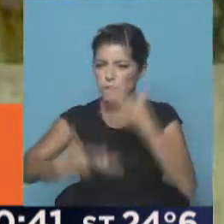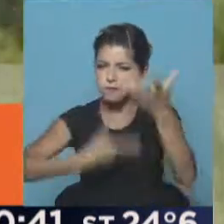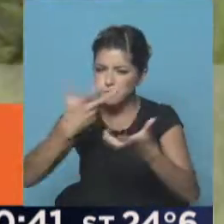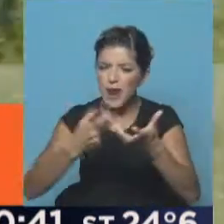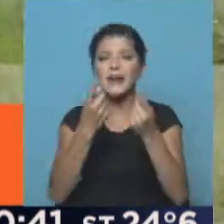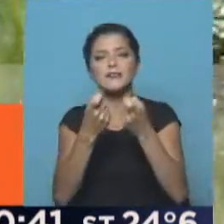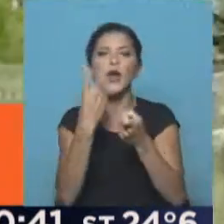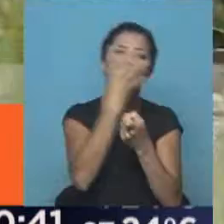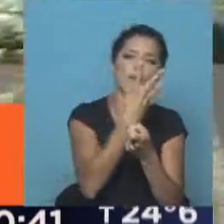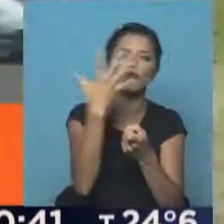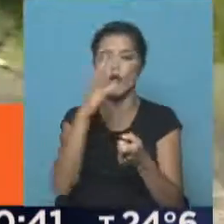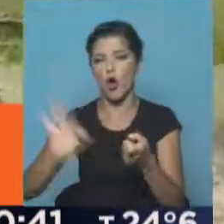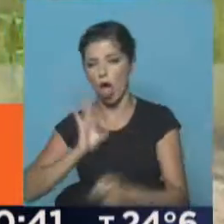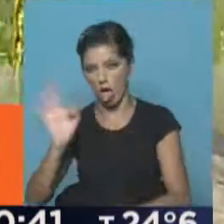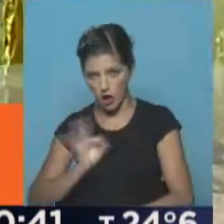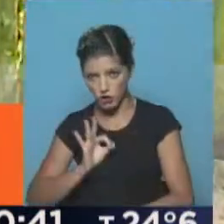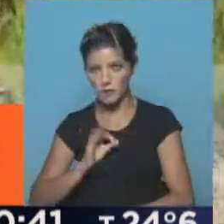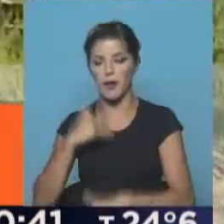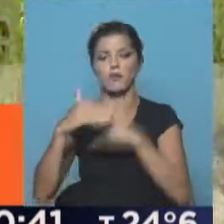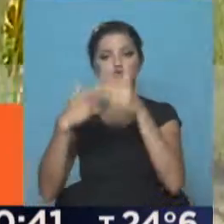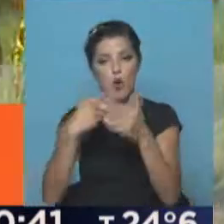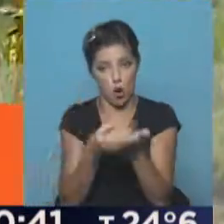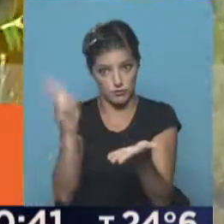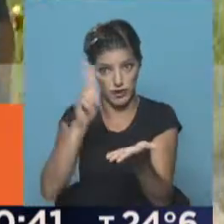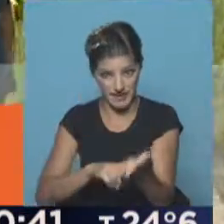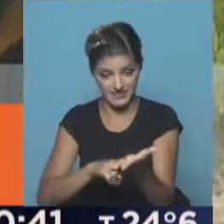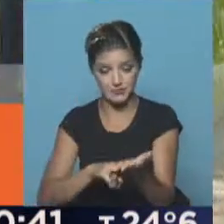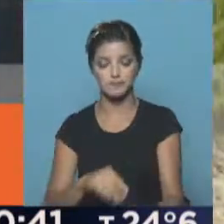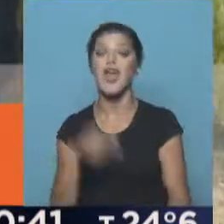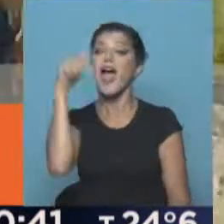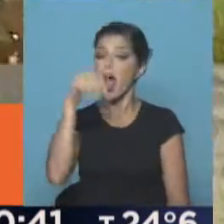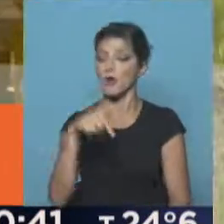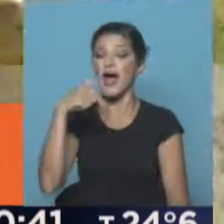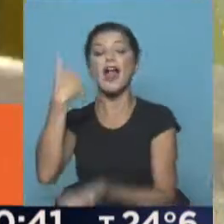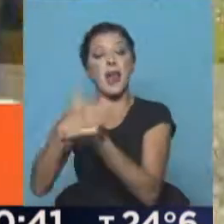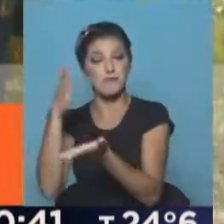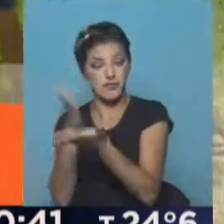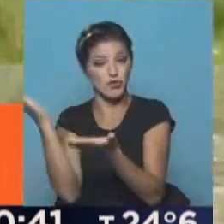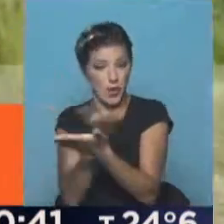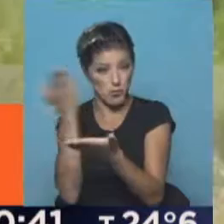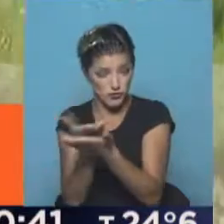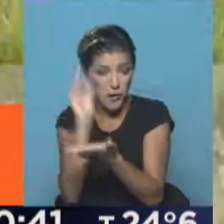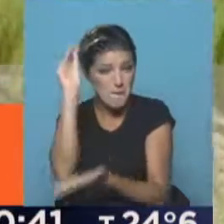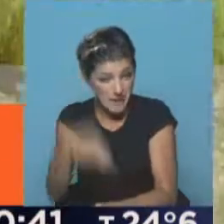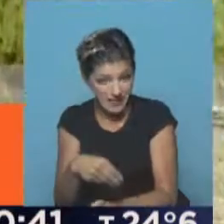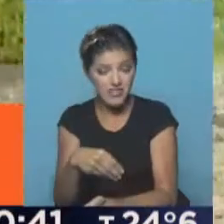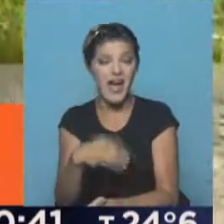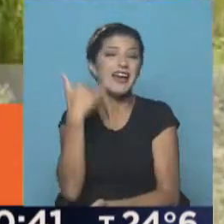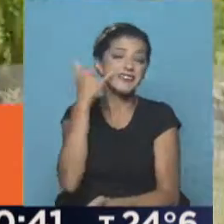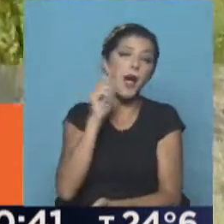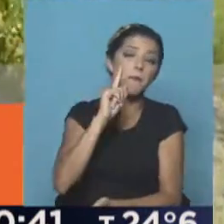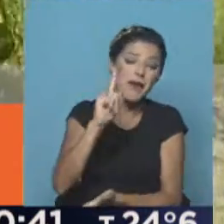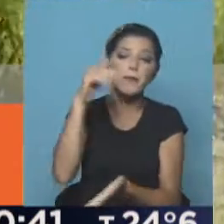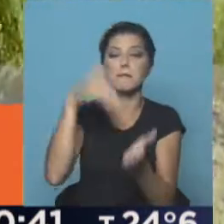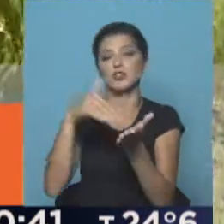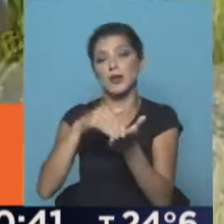entre 4 y 5 años en recuperarse. Las pérdidas de los productores aquí en La Pampa ya ascienden a los